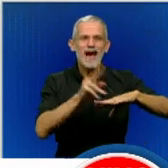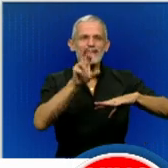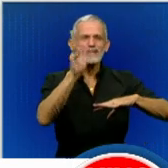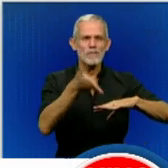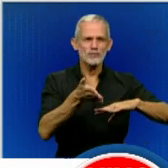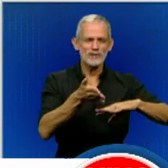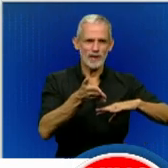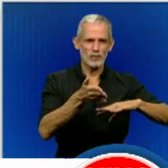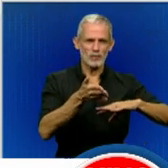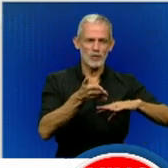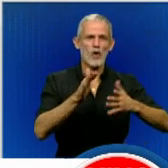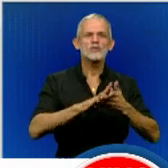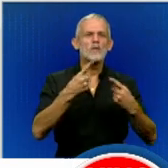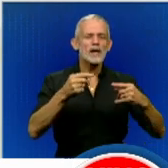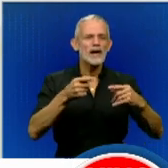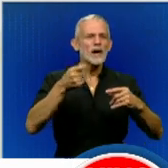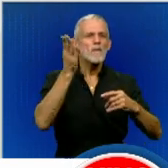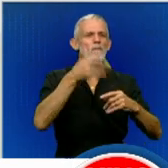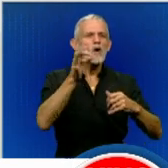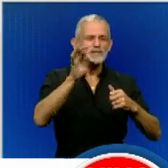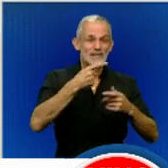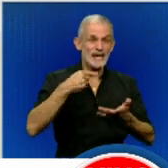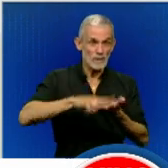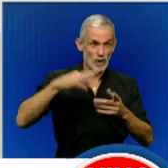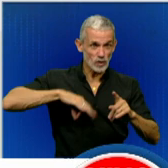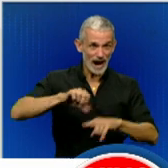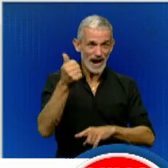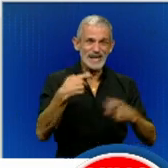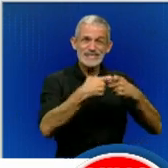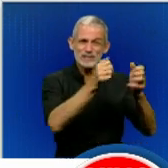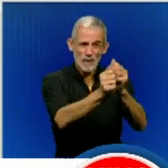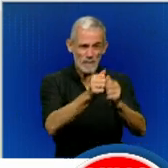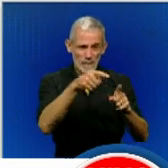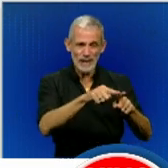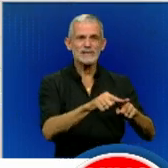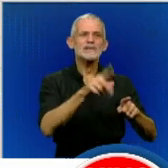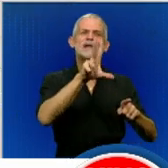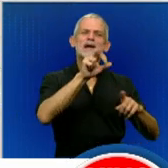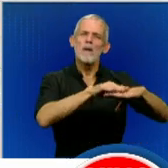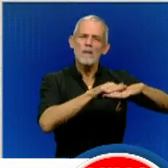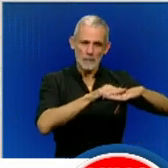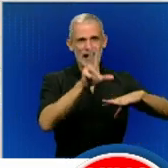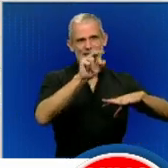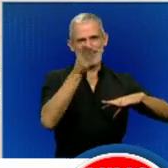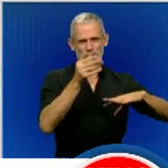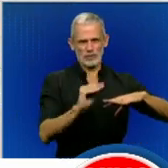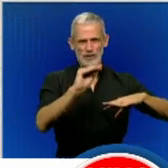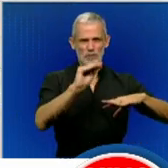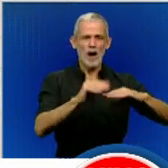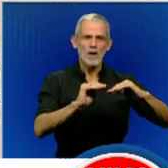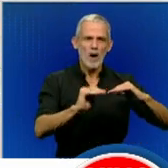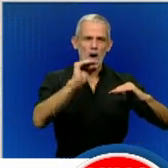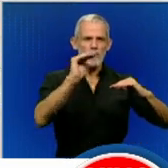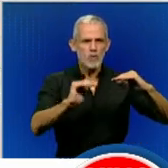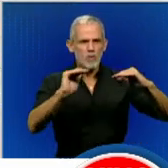en la alícuota del impuesto a las ganancias a las sociedades y no continuar con la escalera de